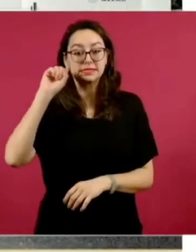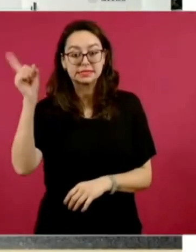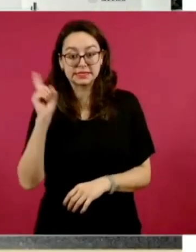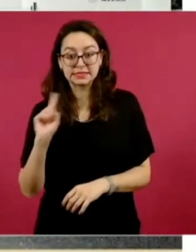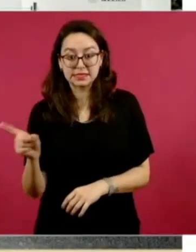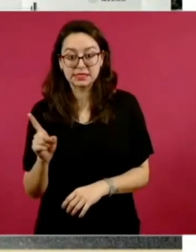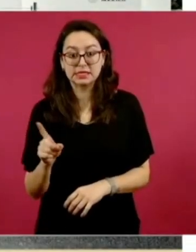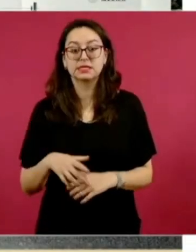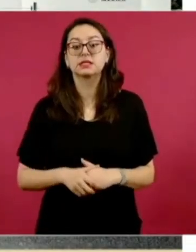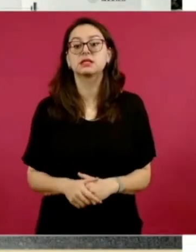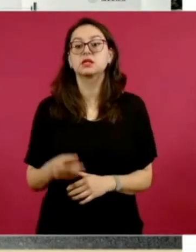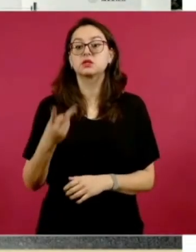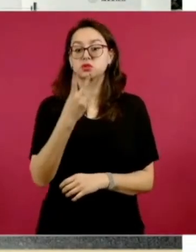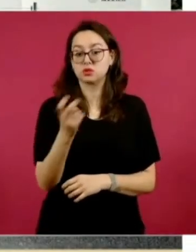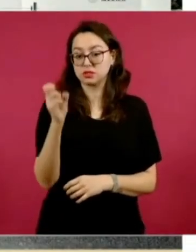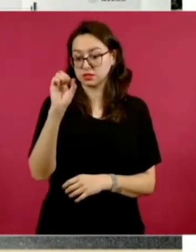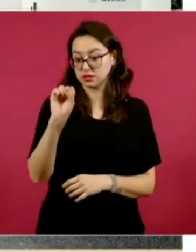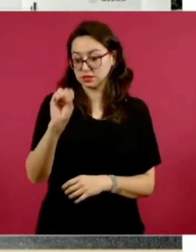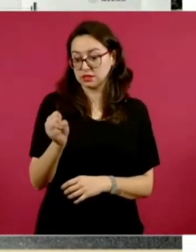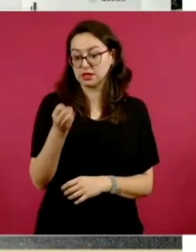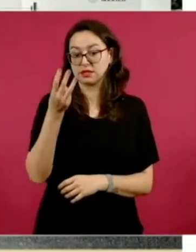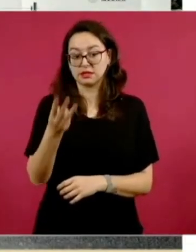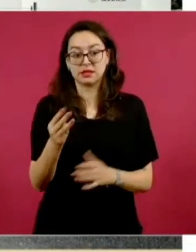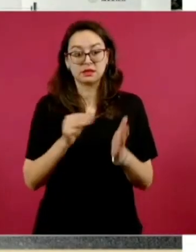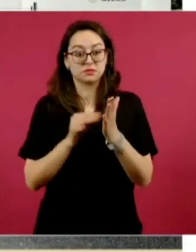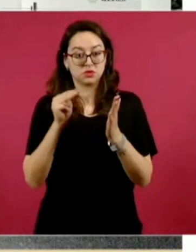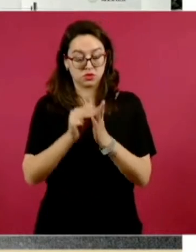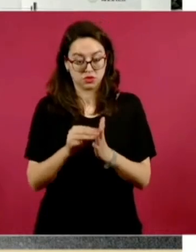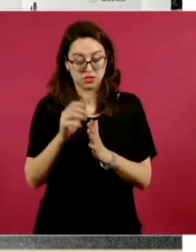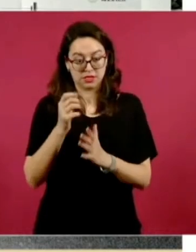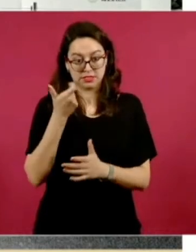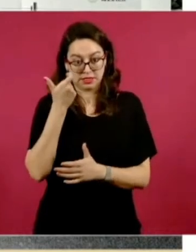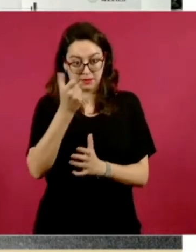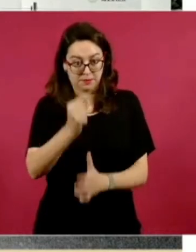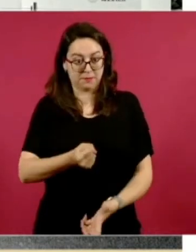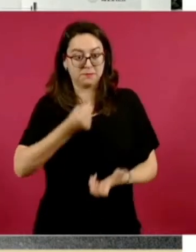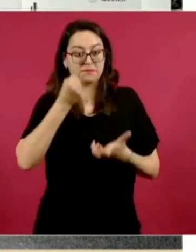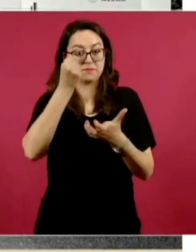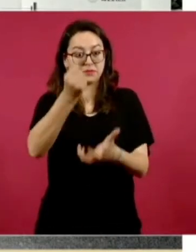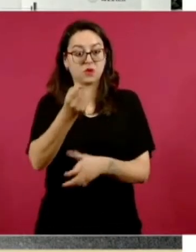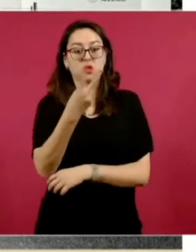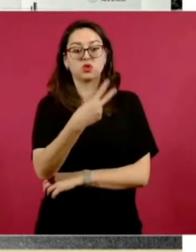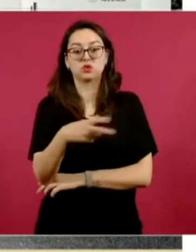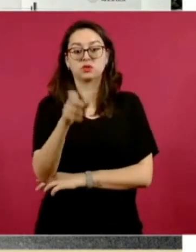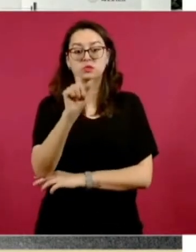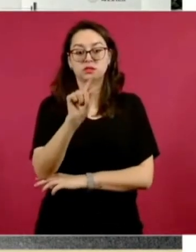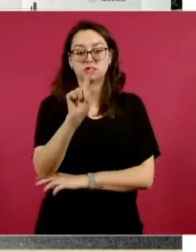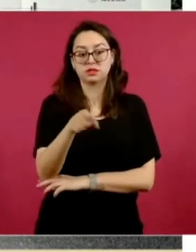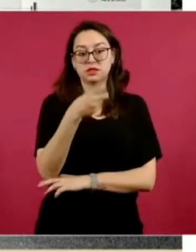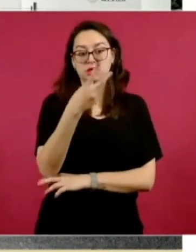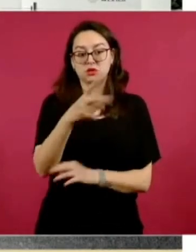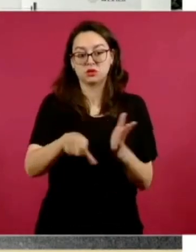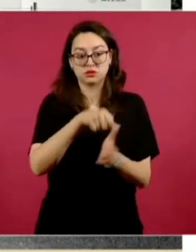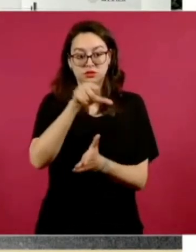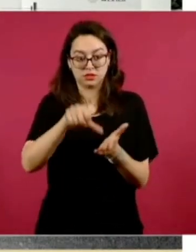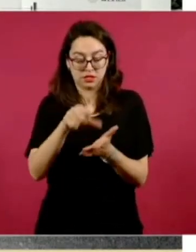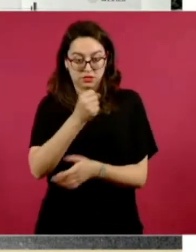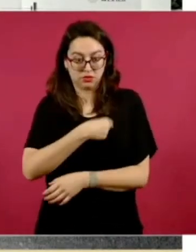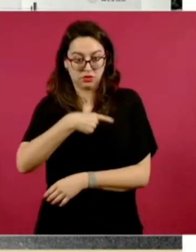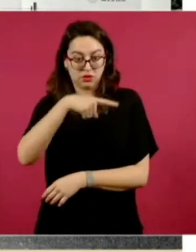inversión de 263 millones de pesos en estos 272 centros de salud. Se